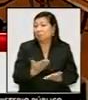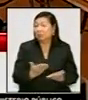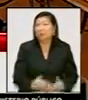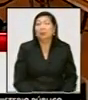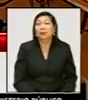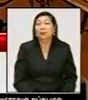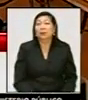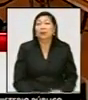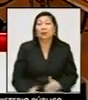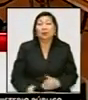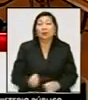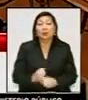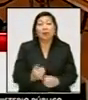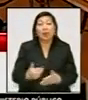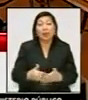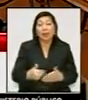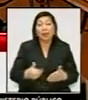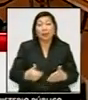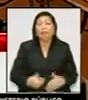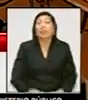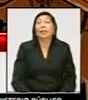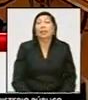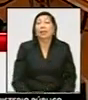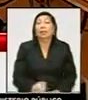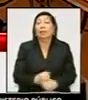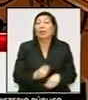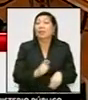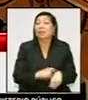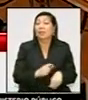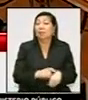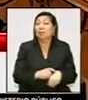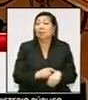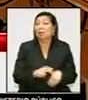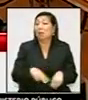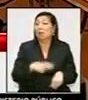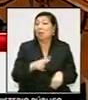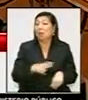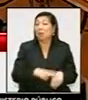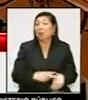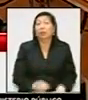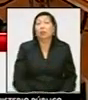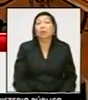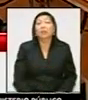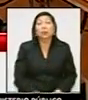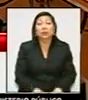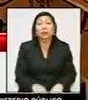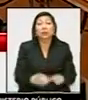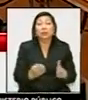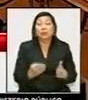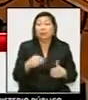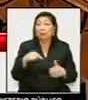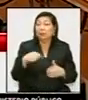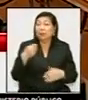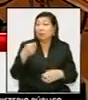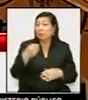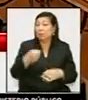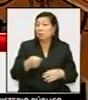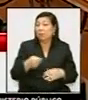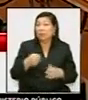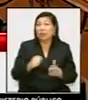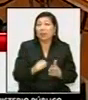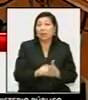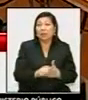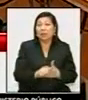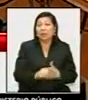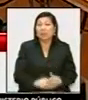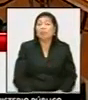una causal de jubilación anticipada de forma temporal, desnaturaliza la finalidad de cobertura de los fondos de pensiones en la etapa